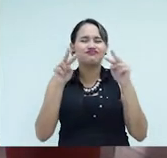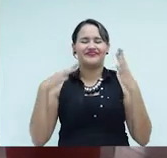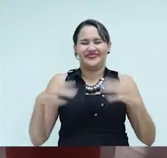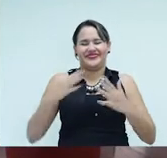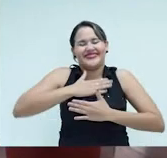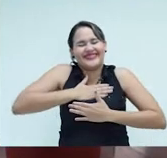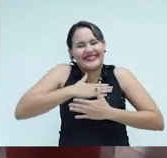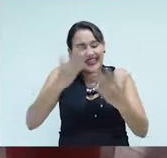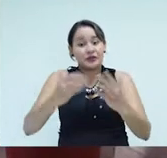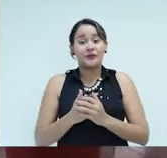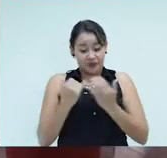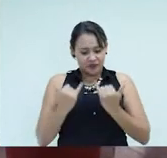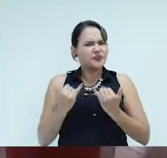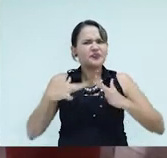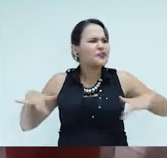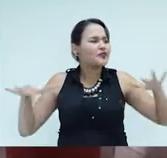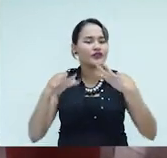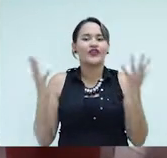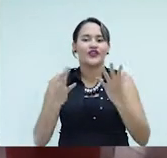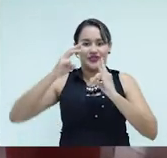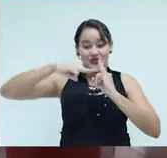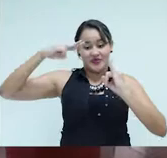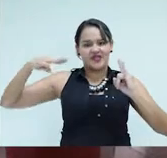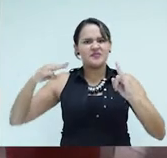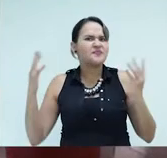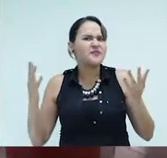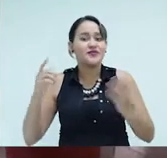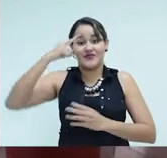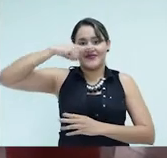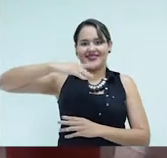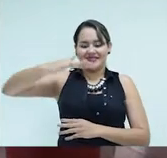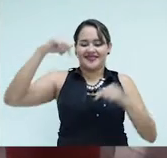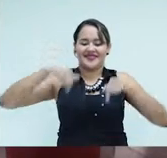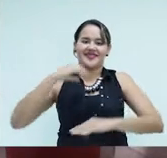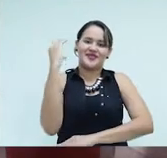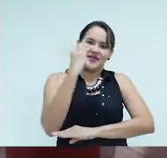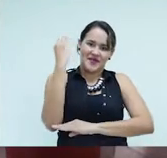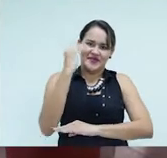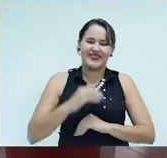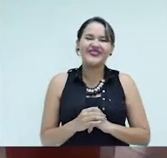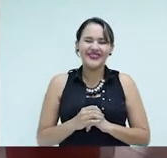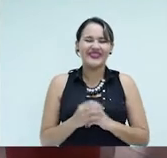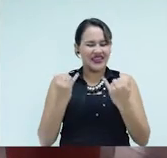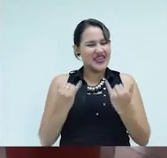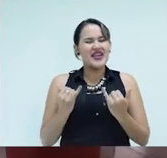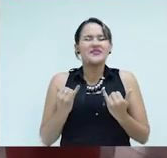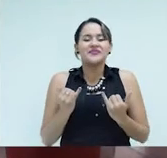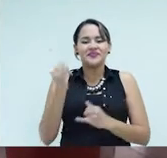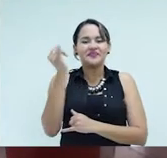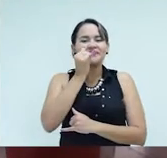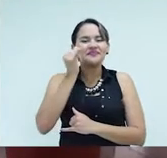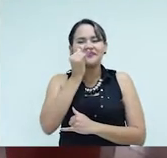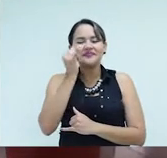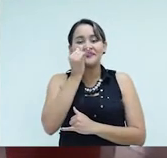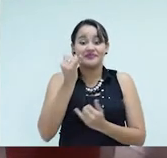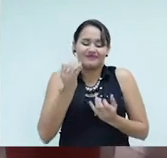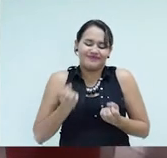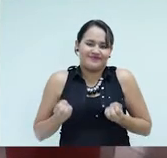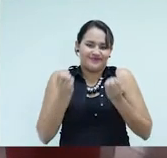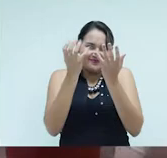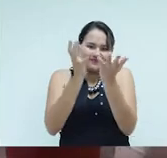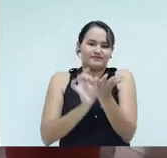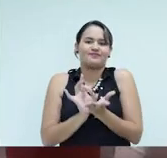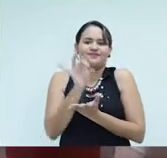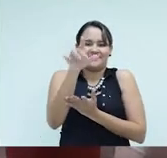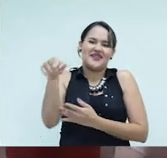Santa Marta, Colombia, grabando este video para ustedes, ya que lastimosamente no puedo estar en persona por problemas en